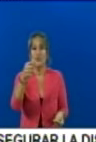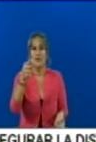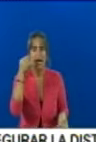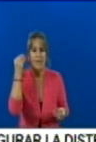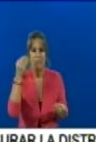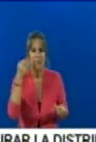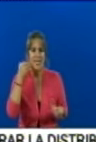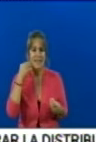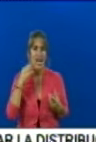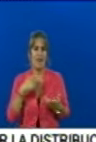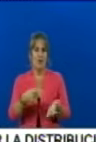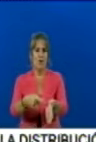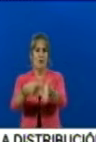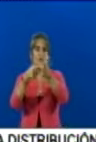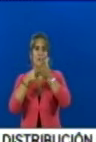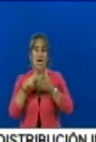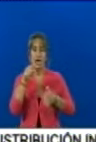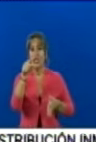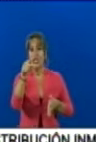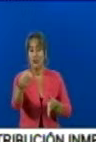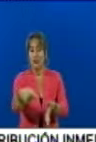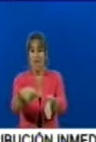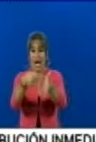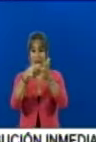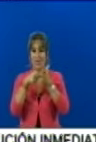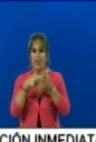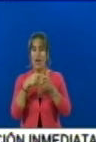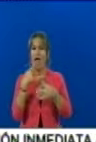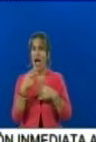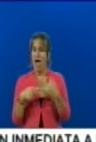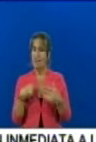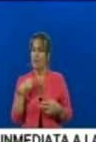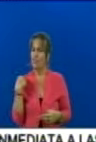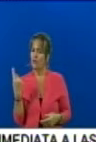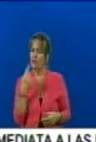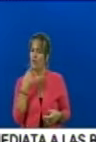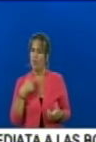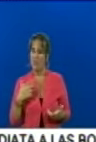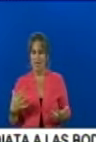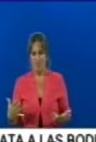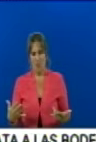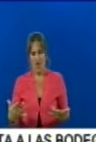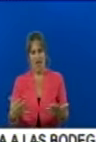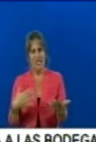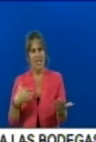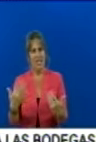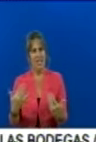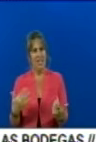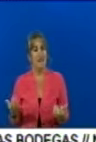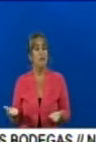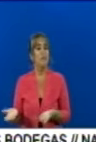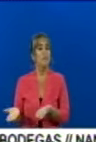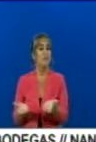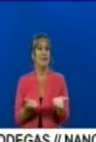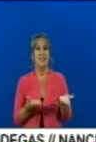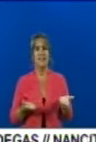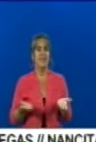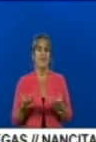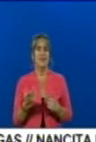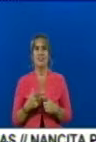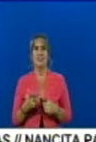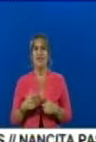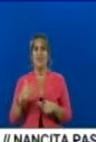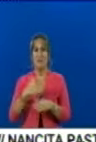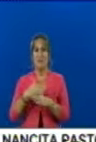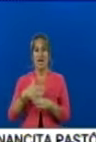opinión, cada sugerencia, cada preocupación hace y permite que nosotros podamos construir el diálogo precisamente en este espacio Santiago